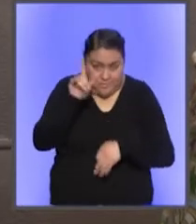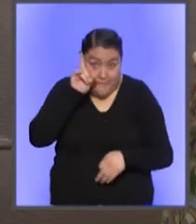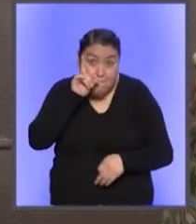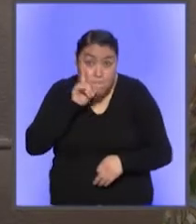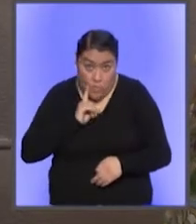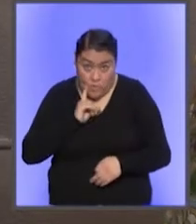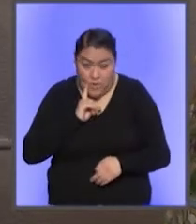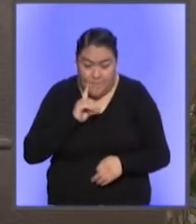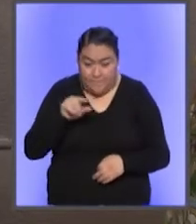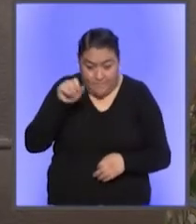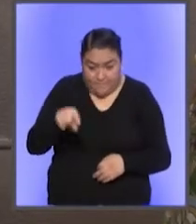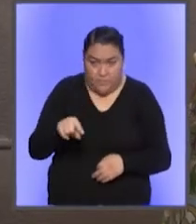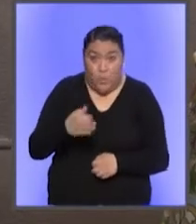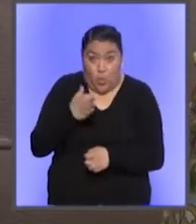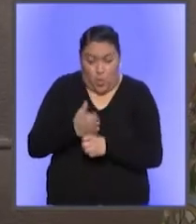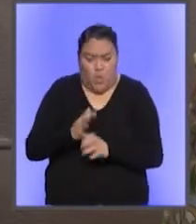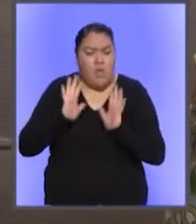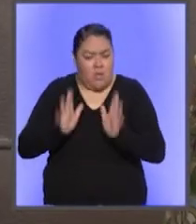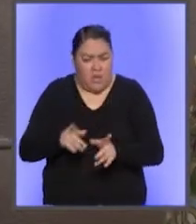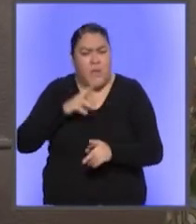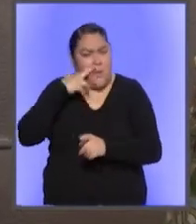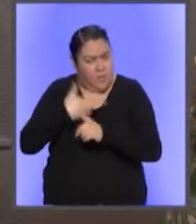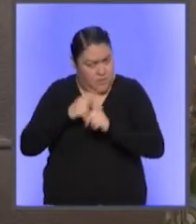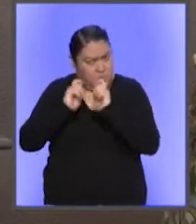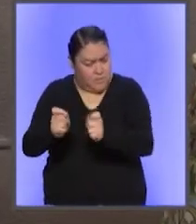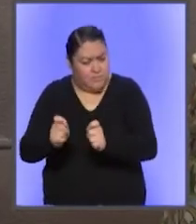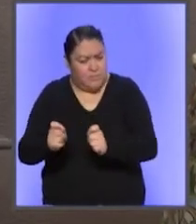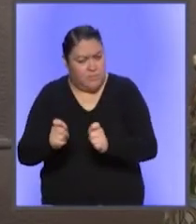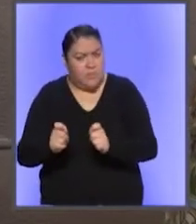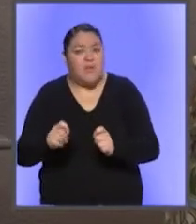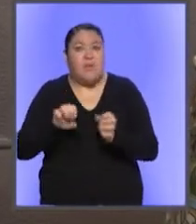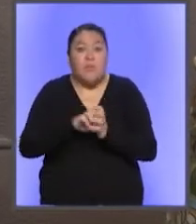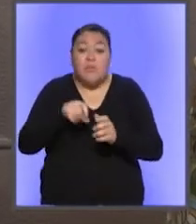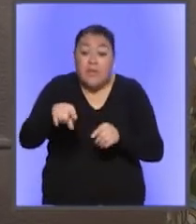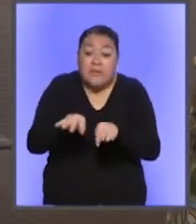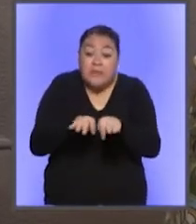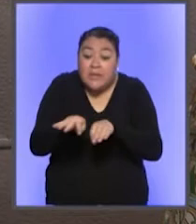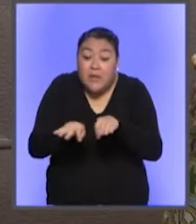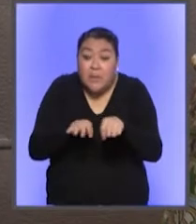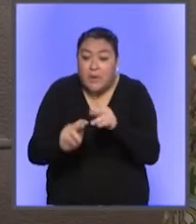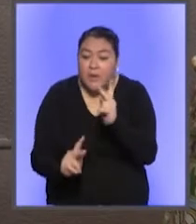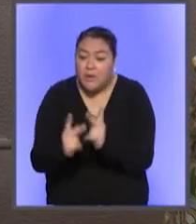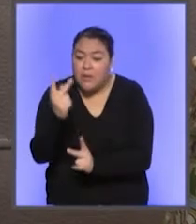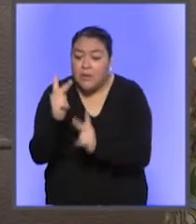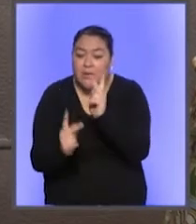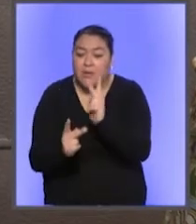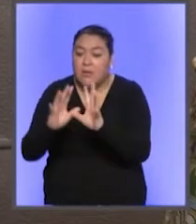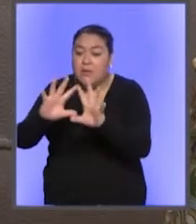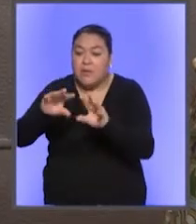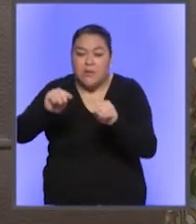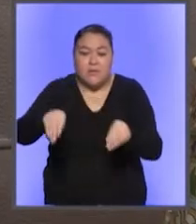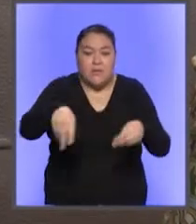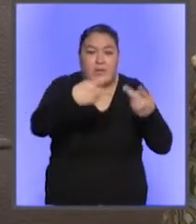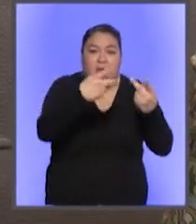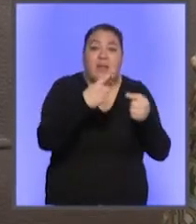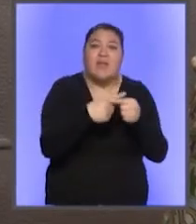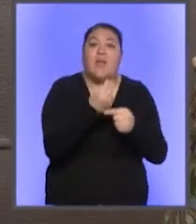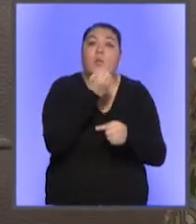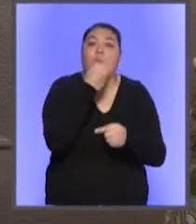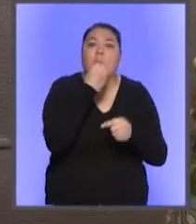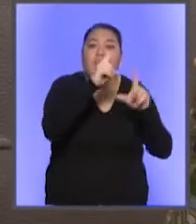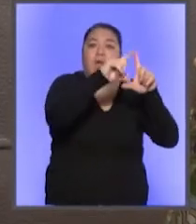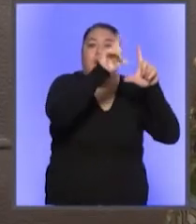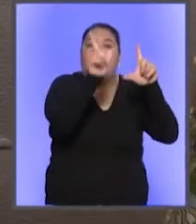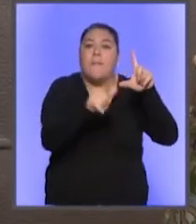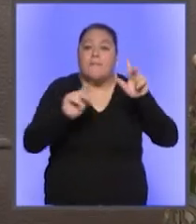tiene un papel y desarrollo un papel muy importante en la parte alimentaria del país pues también